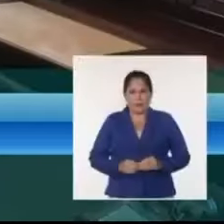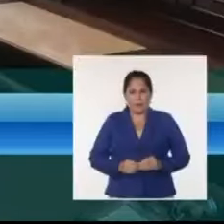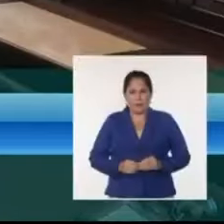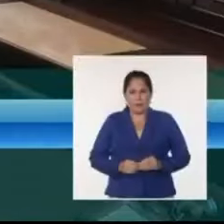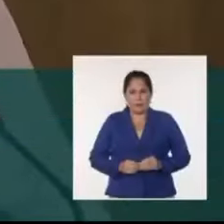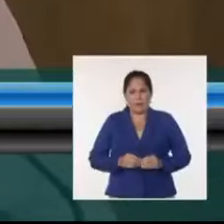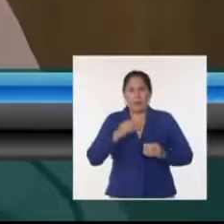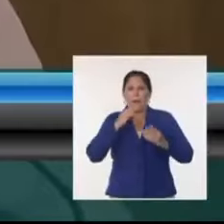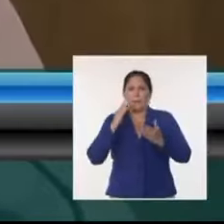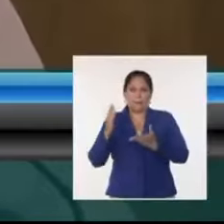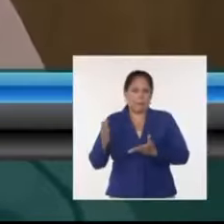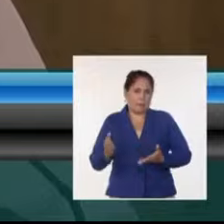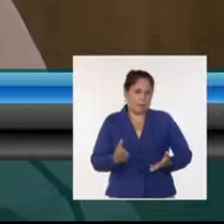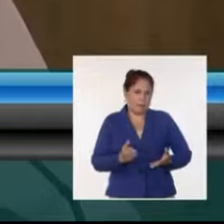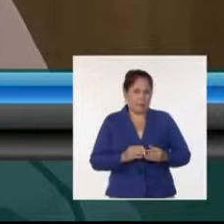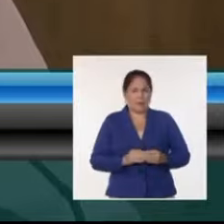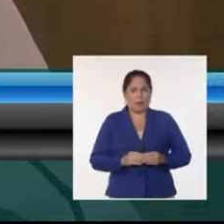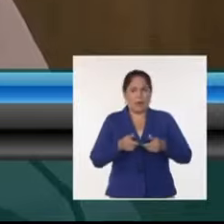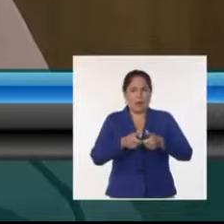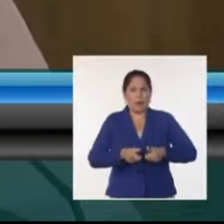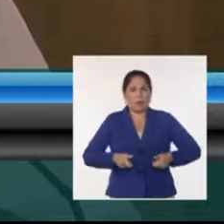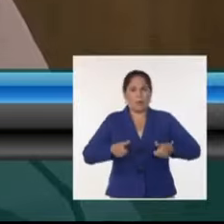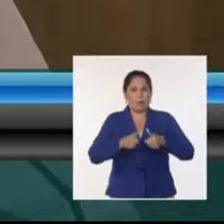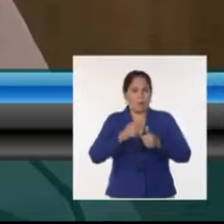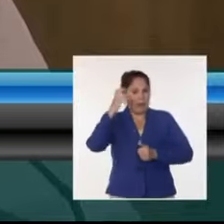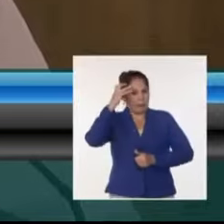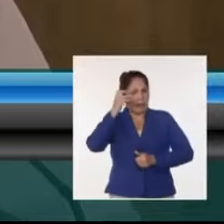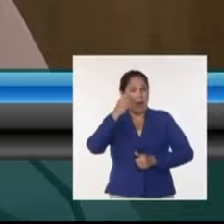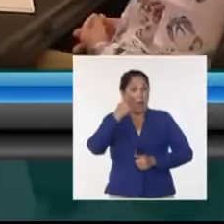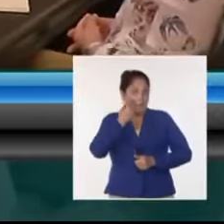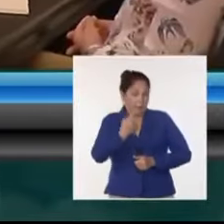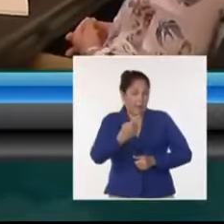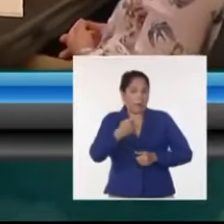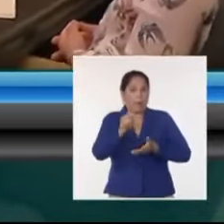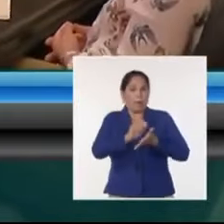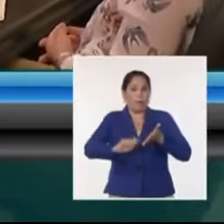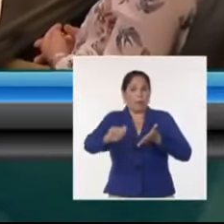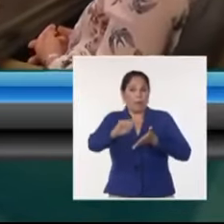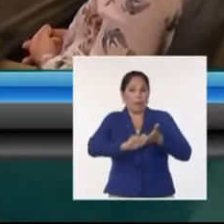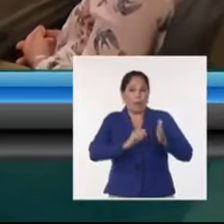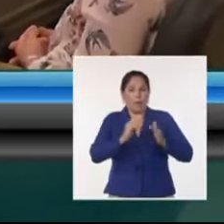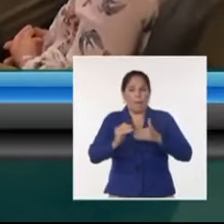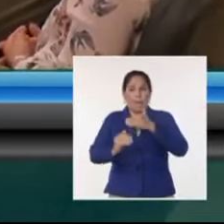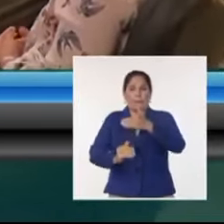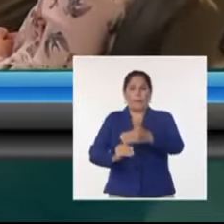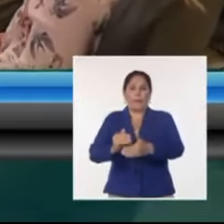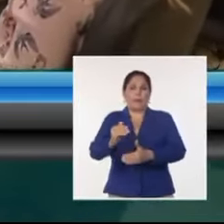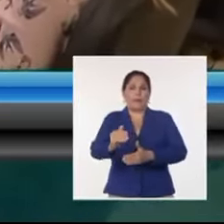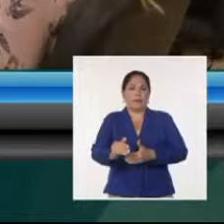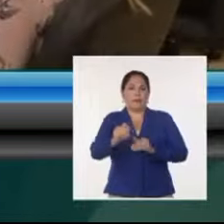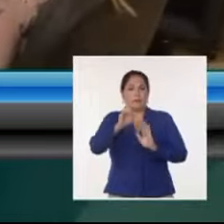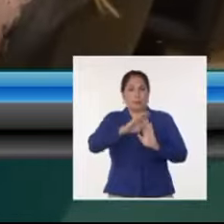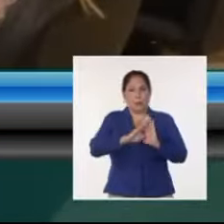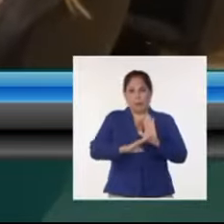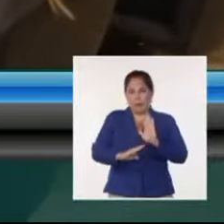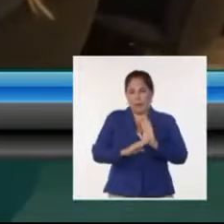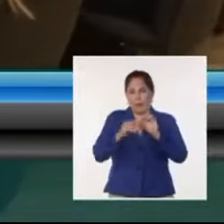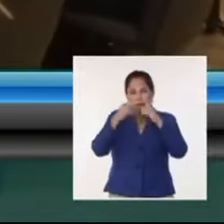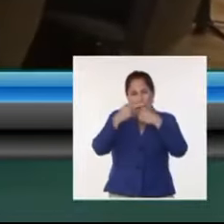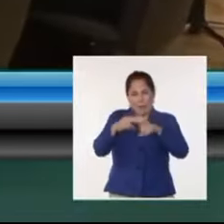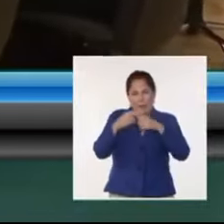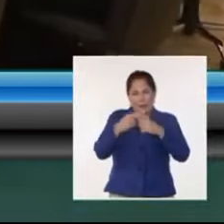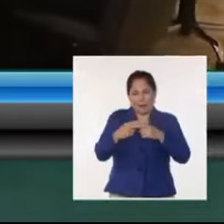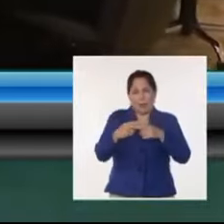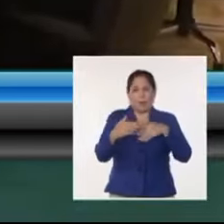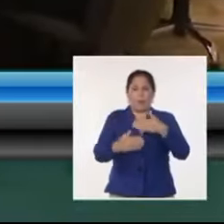le damos la bienvenida consejo de estado examinó este lunes el cumplimiento del cronograma del proceso de implementación de las medidas para corregir distorsiones y